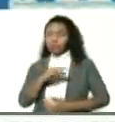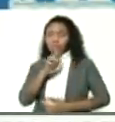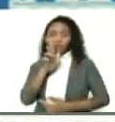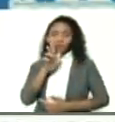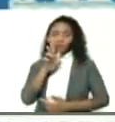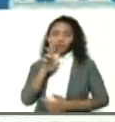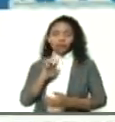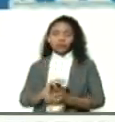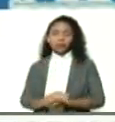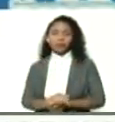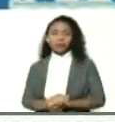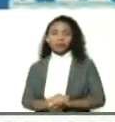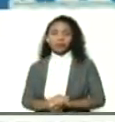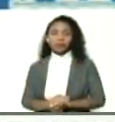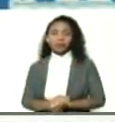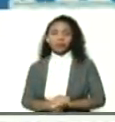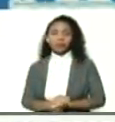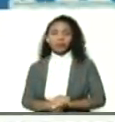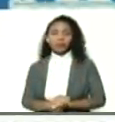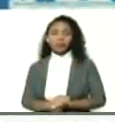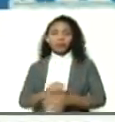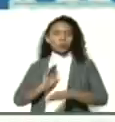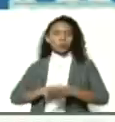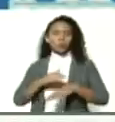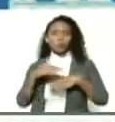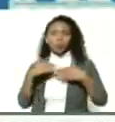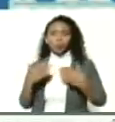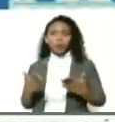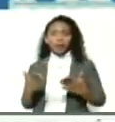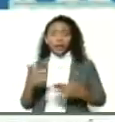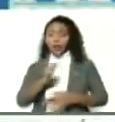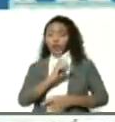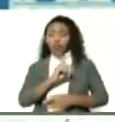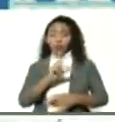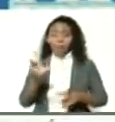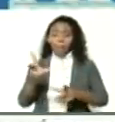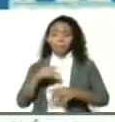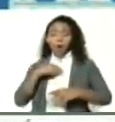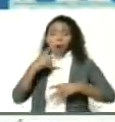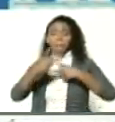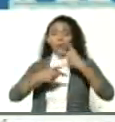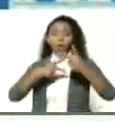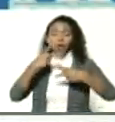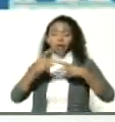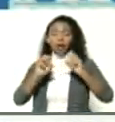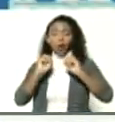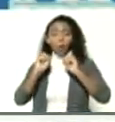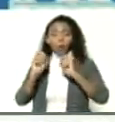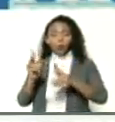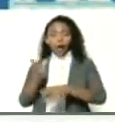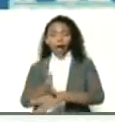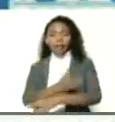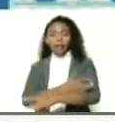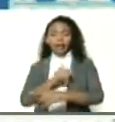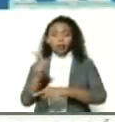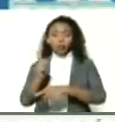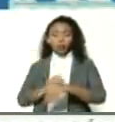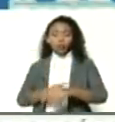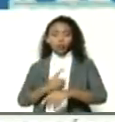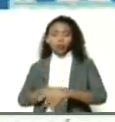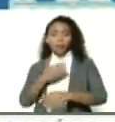fosas comunes. Porque no se tomaron políticas oportunas que en su